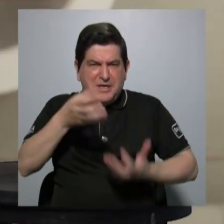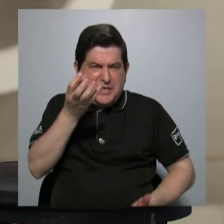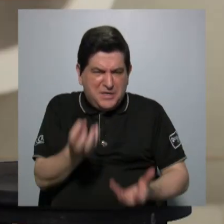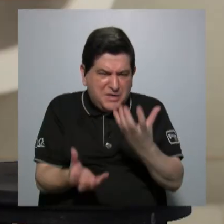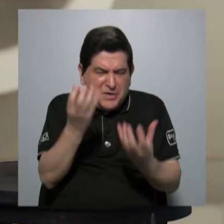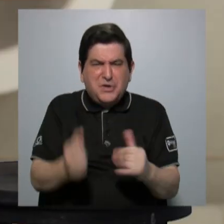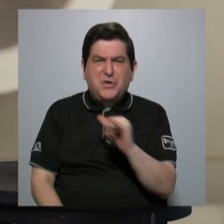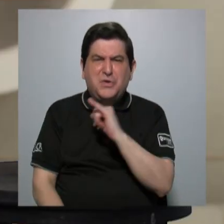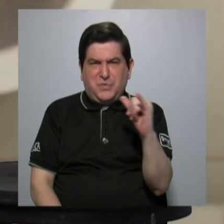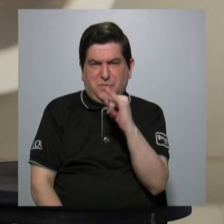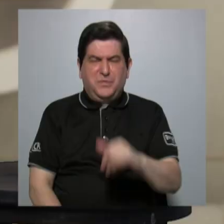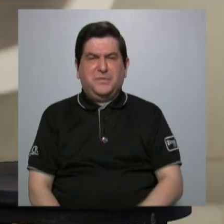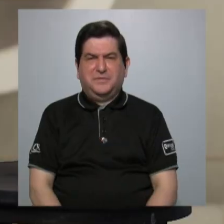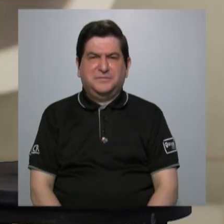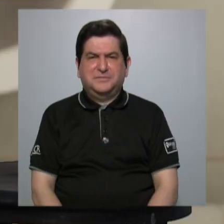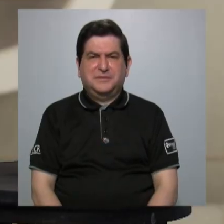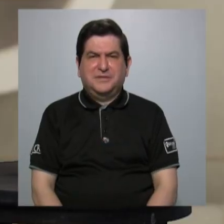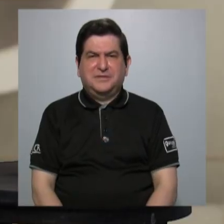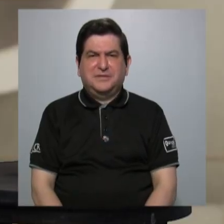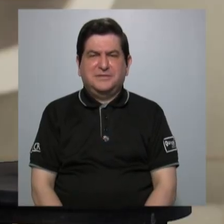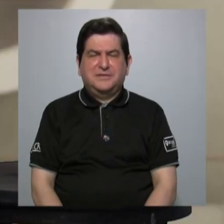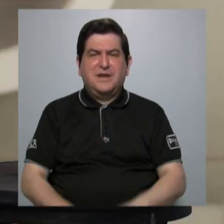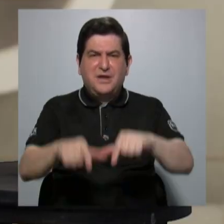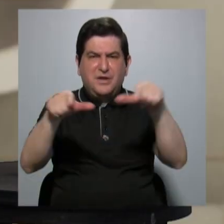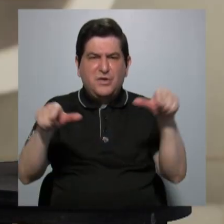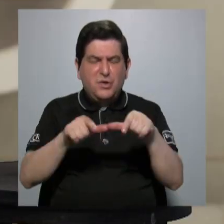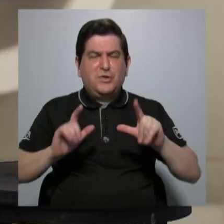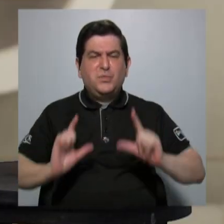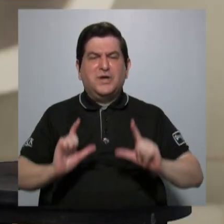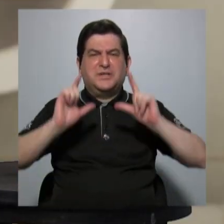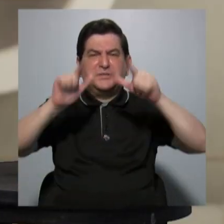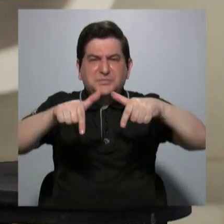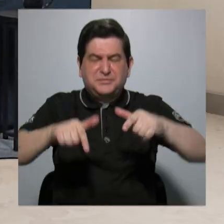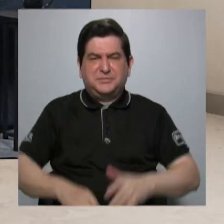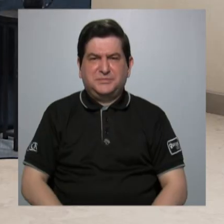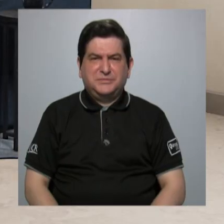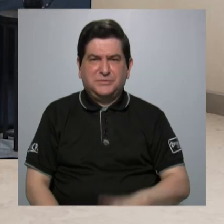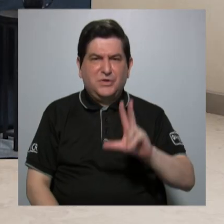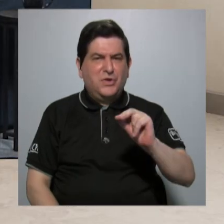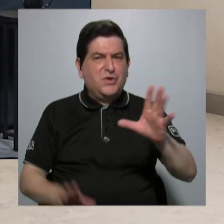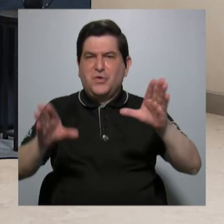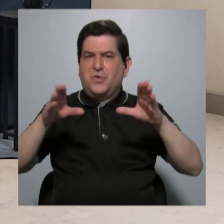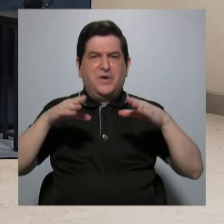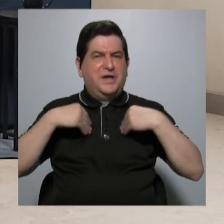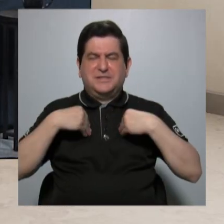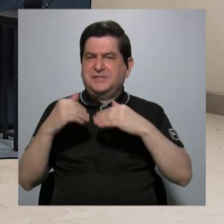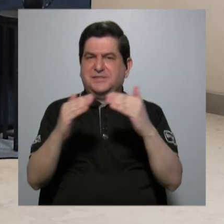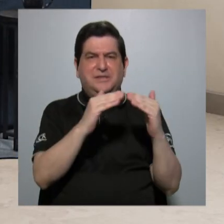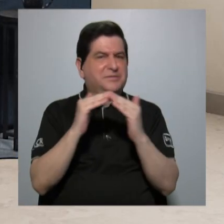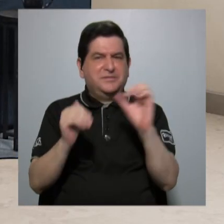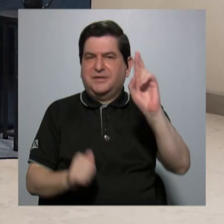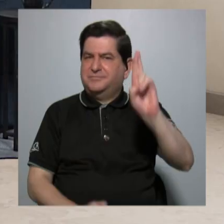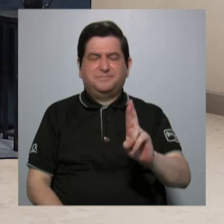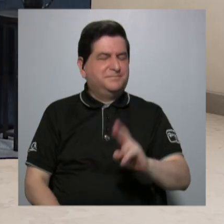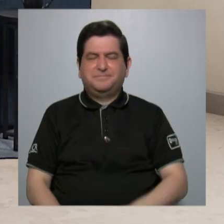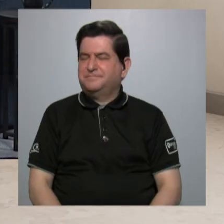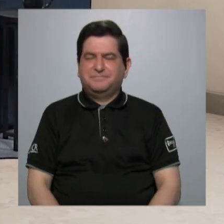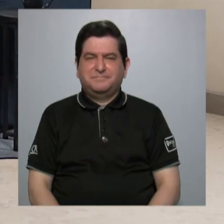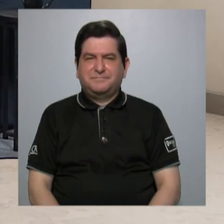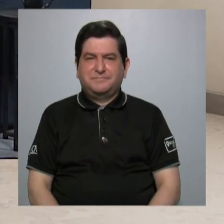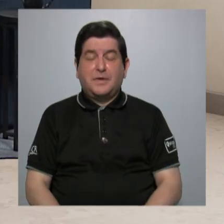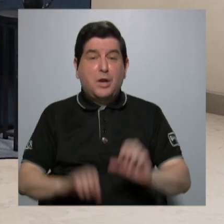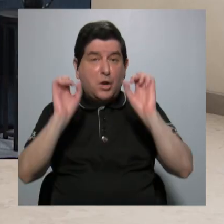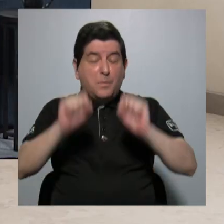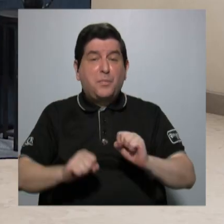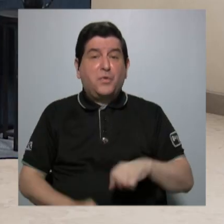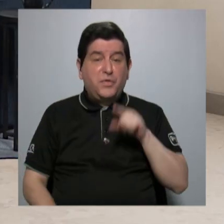incinerador como donde tirar los residuos, no lo acepta ninguna comunidad en Costa Rica. Entonces